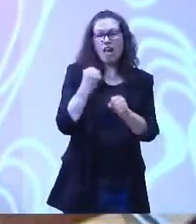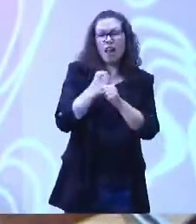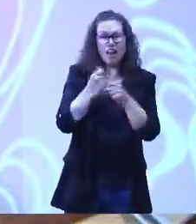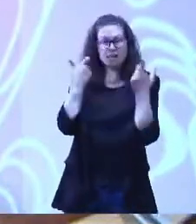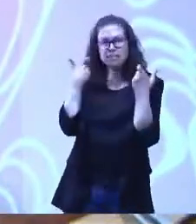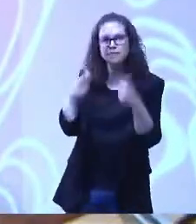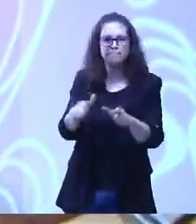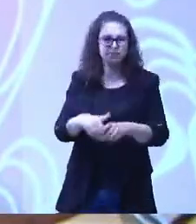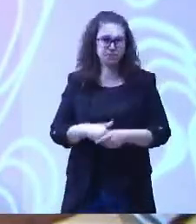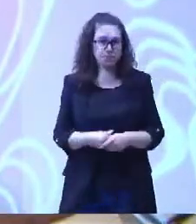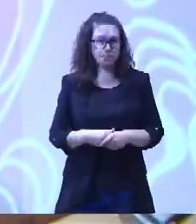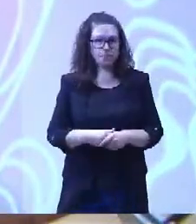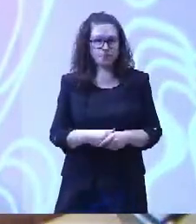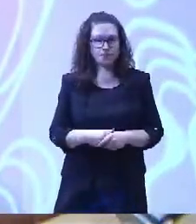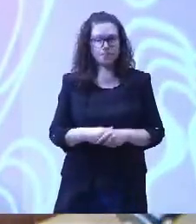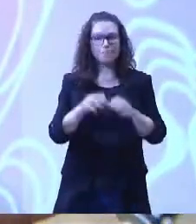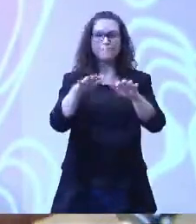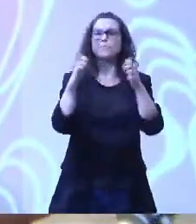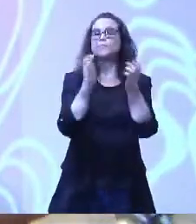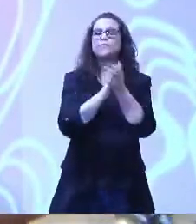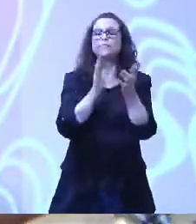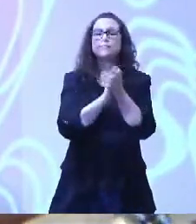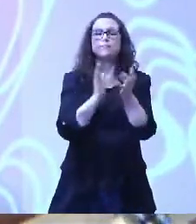nuestro país.